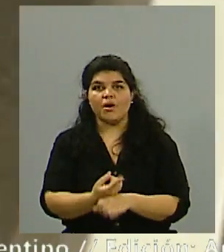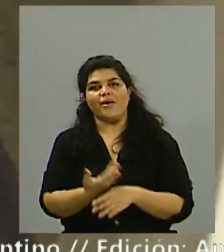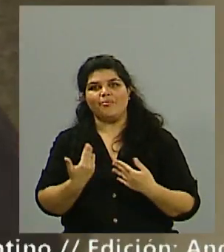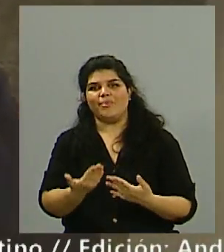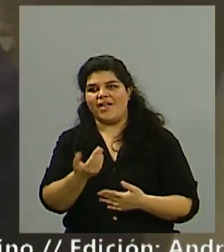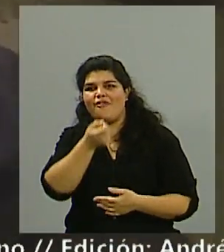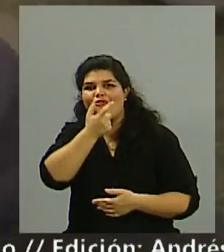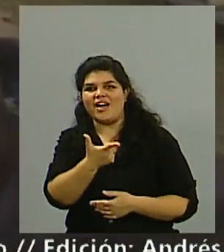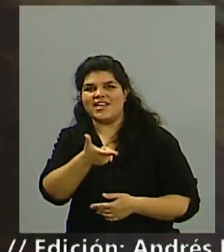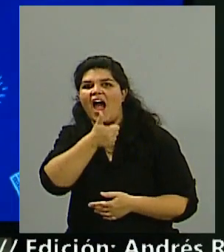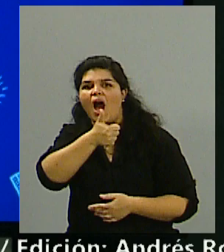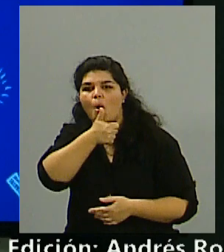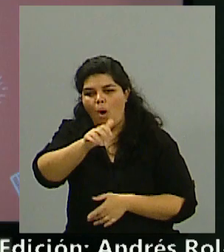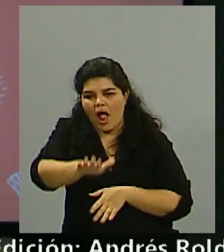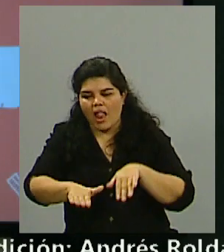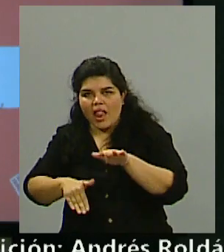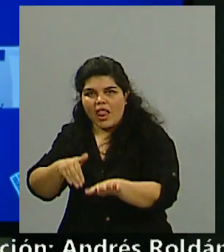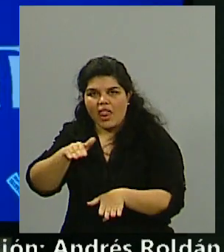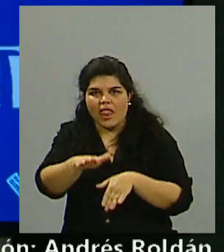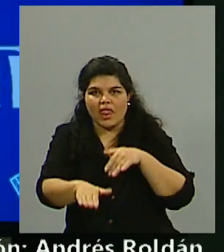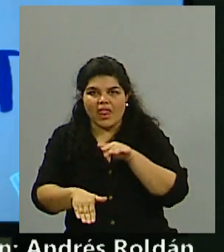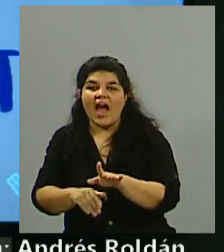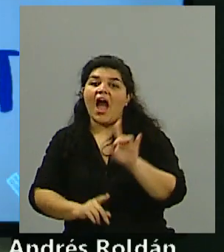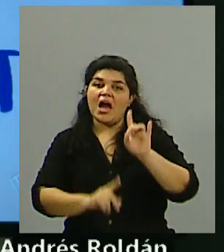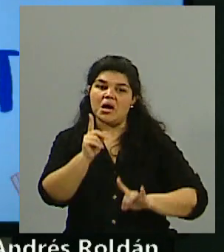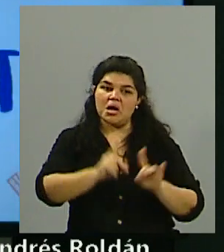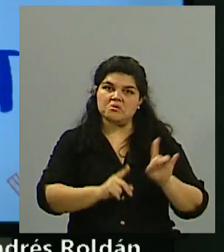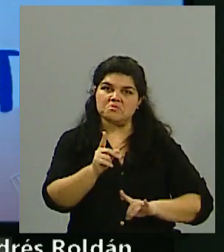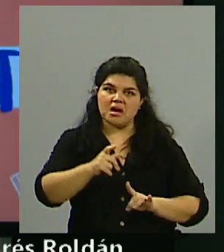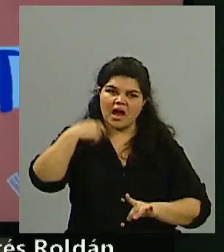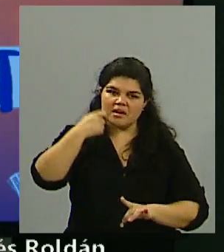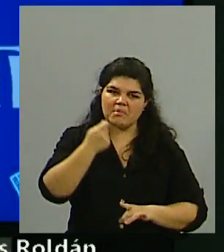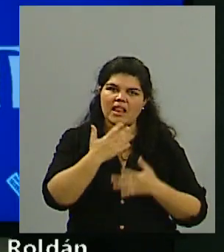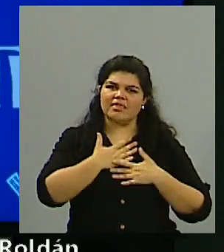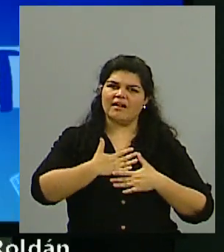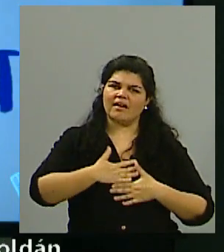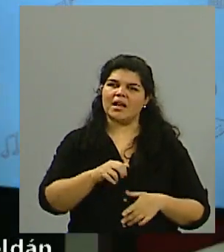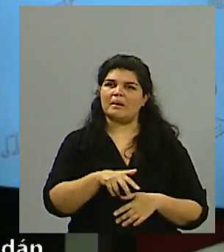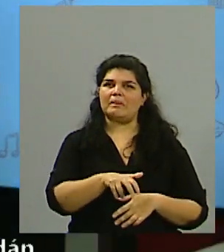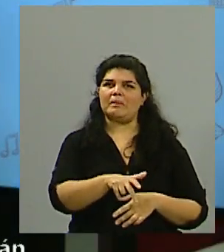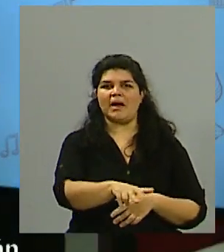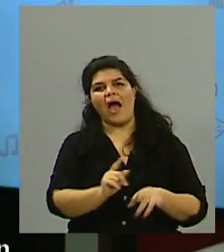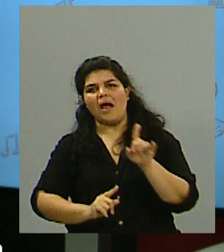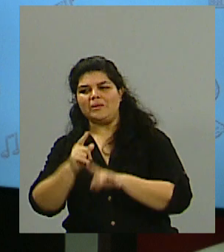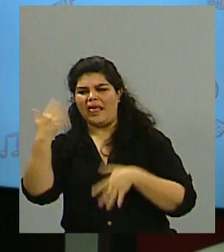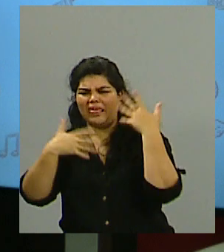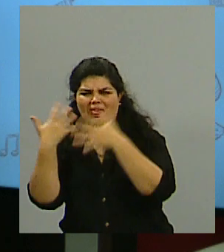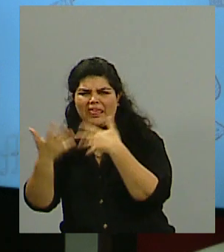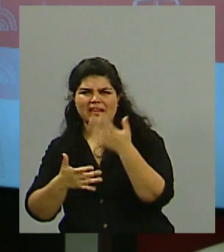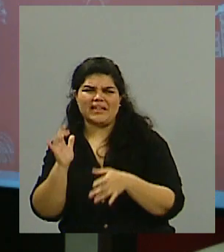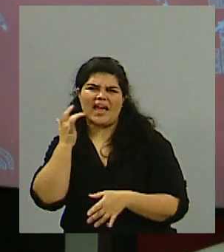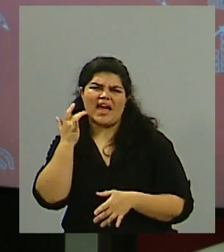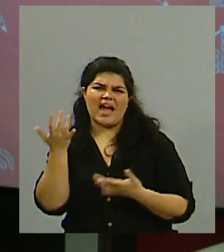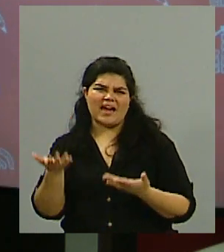poco más sencillo, en otros que no paran de saltar y tirar agua para todos lados, pero la verdad que se van adaptando muy fácil. ¿Y qué precios tienen? No me digas